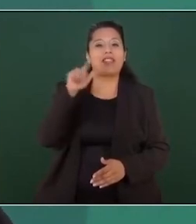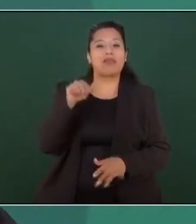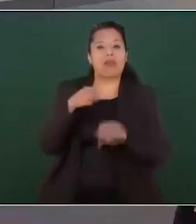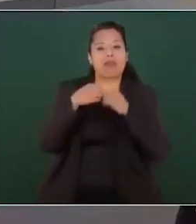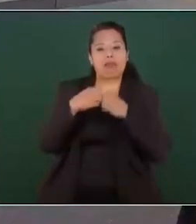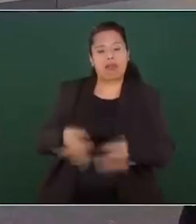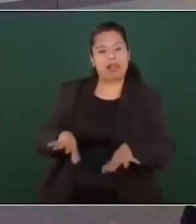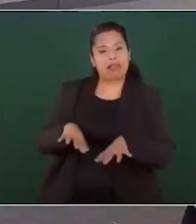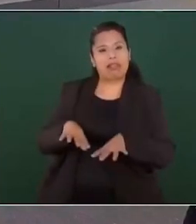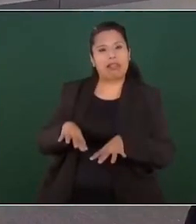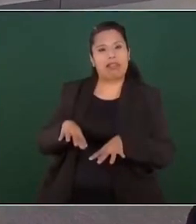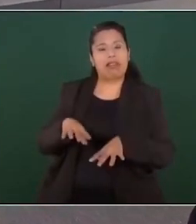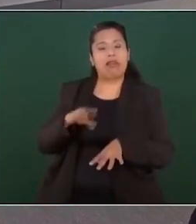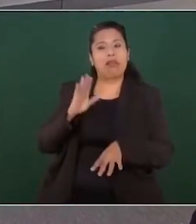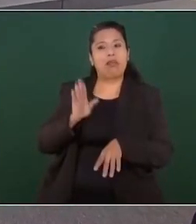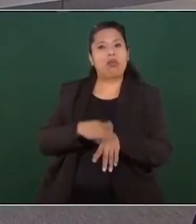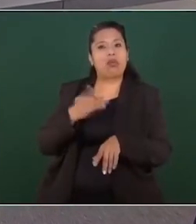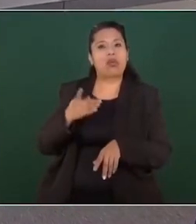se echó a perder.